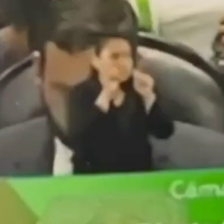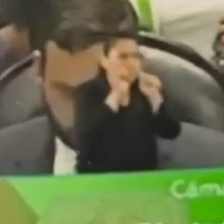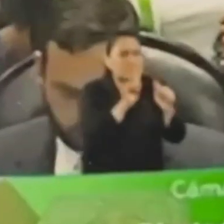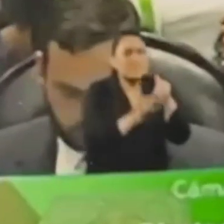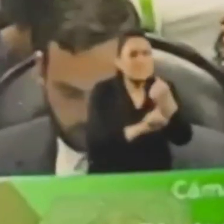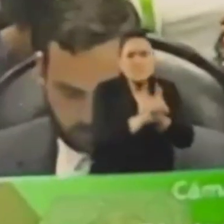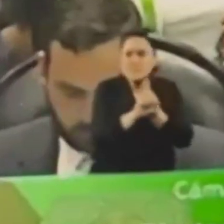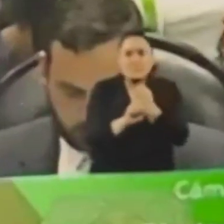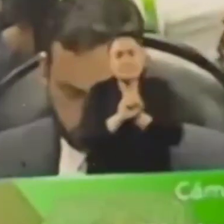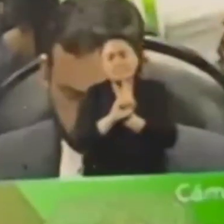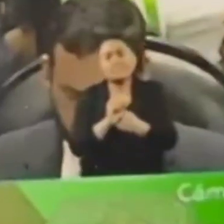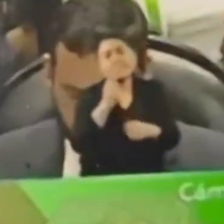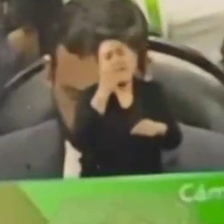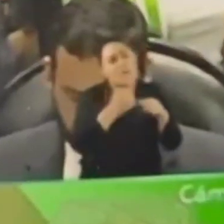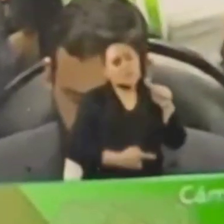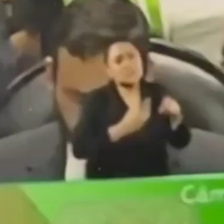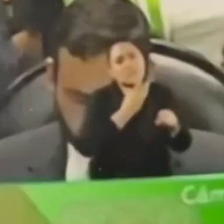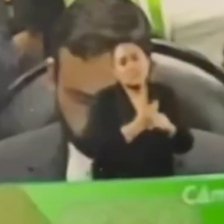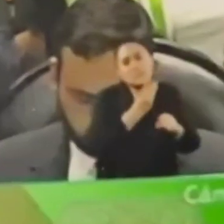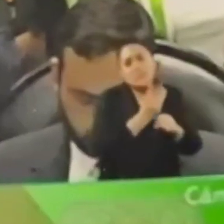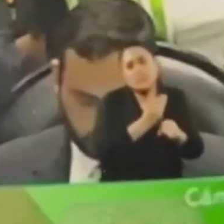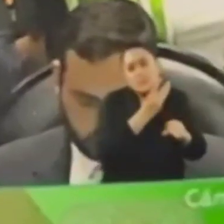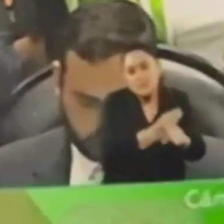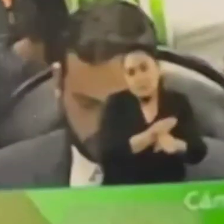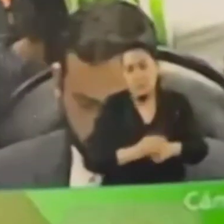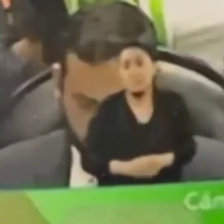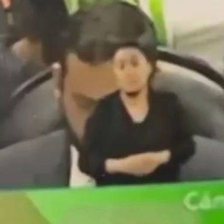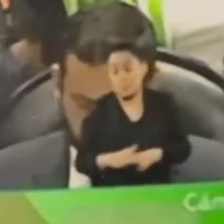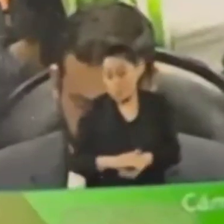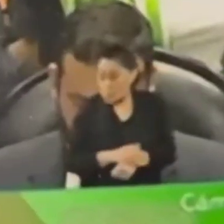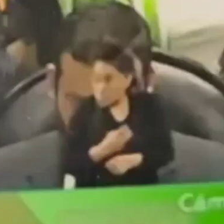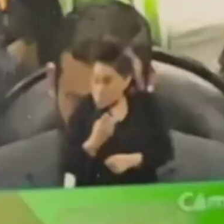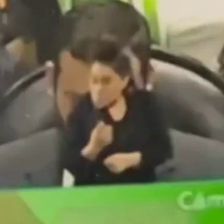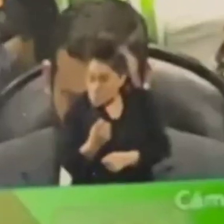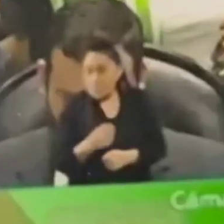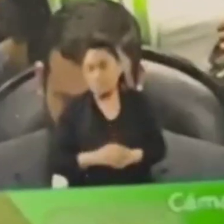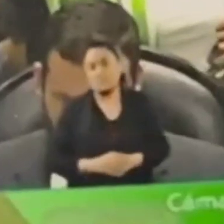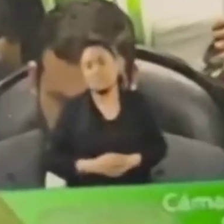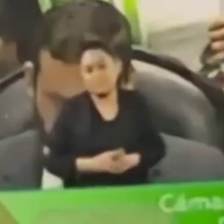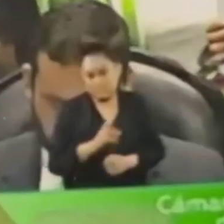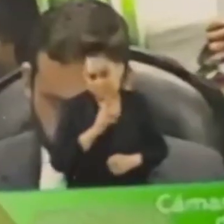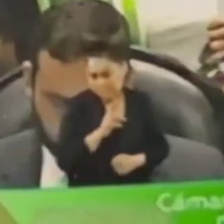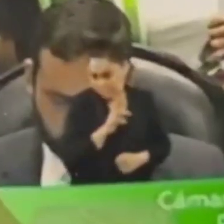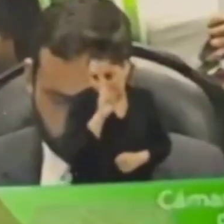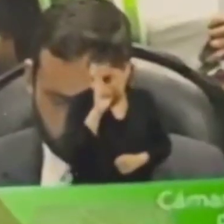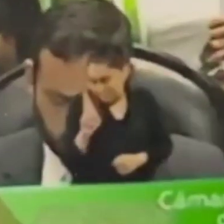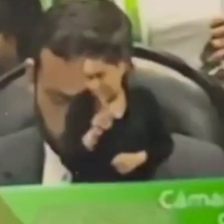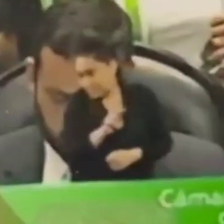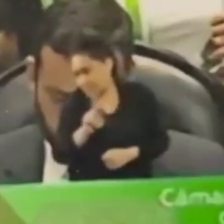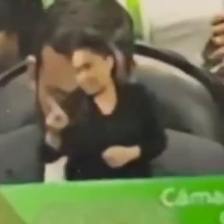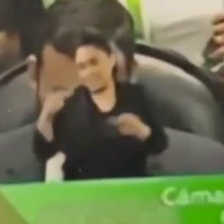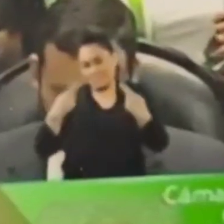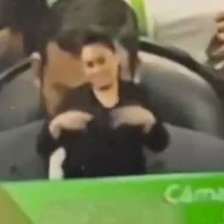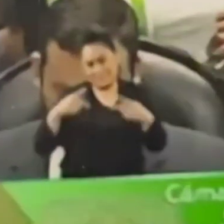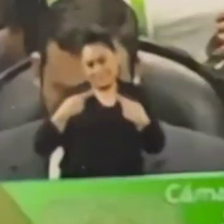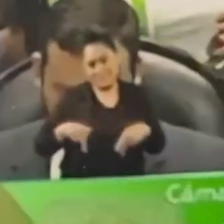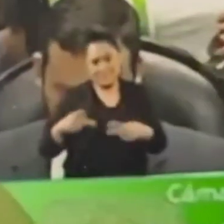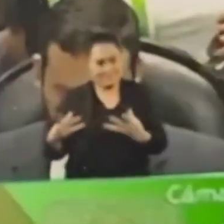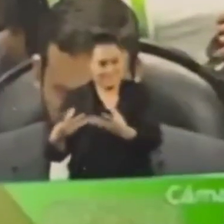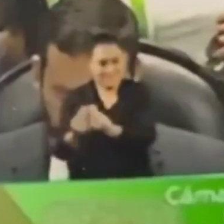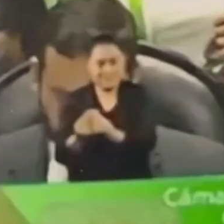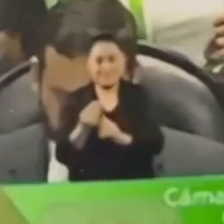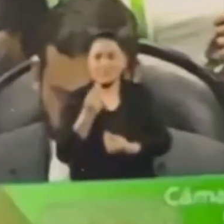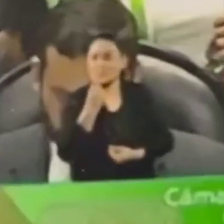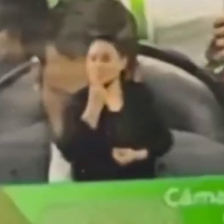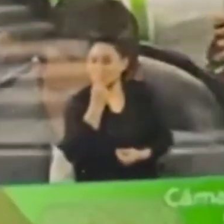en la delincuencia. Por eso, por la integridad de las y los elementos que conforman